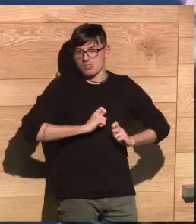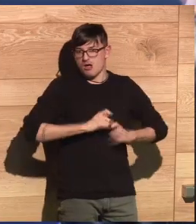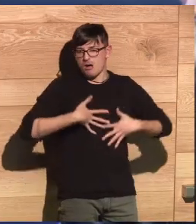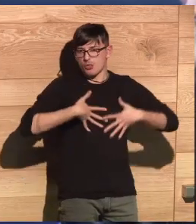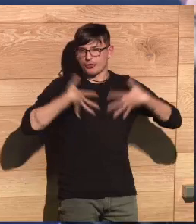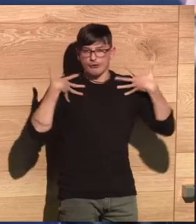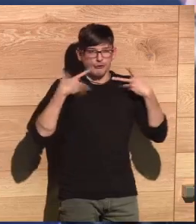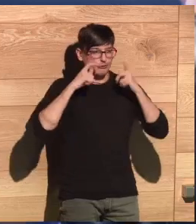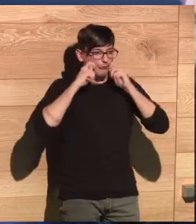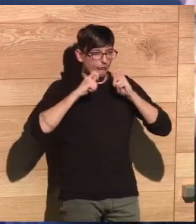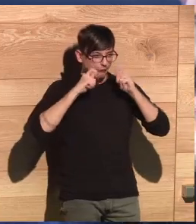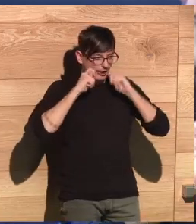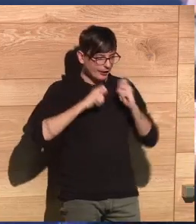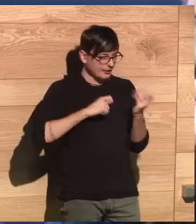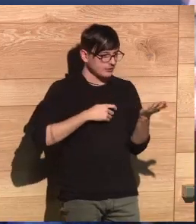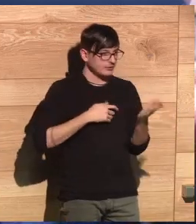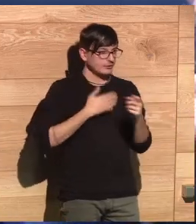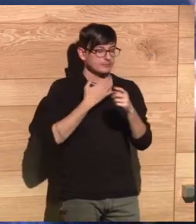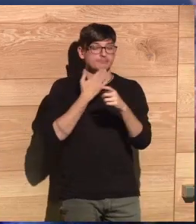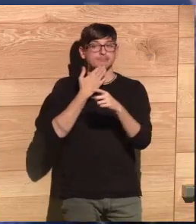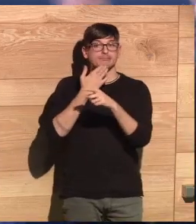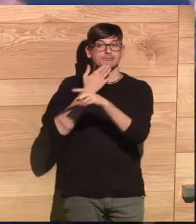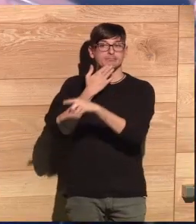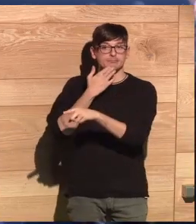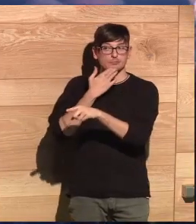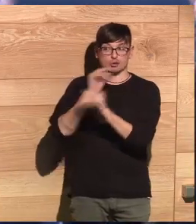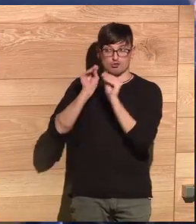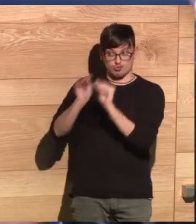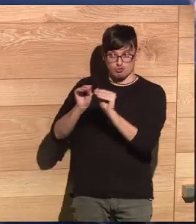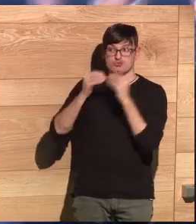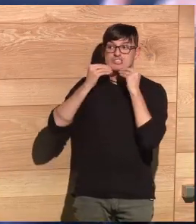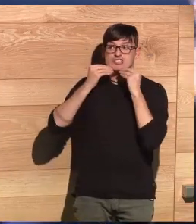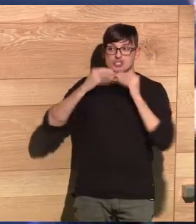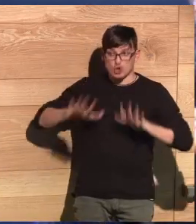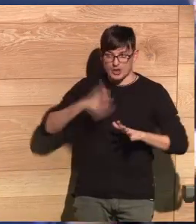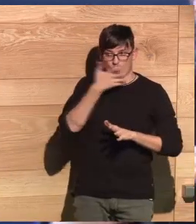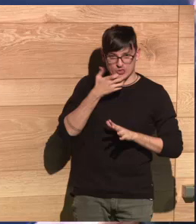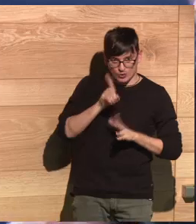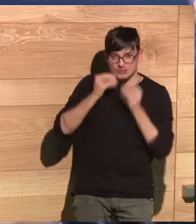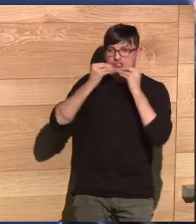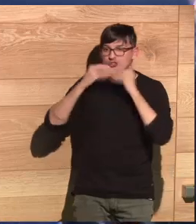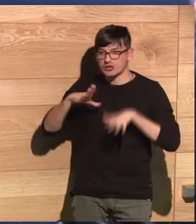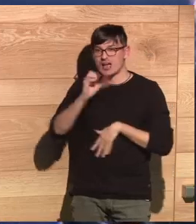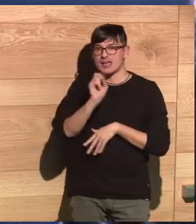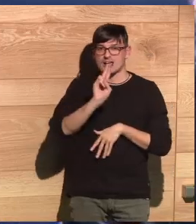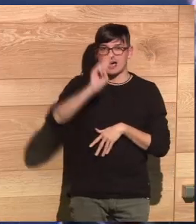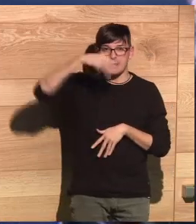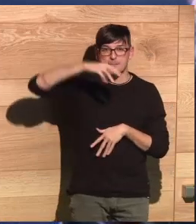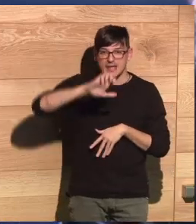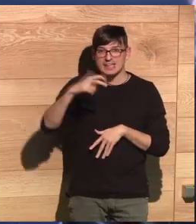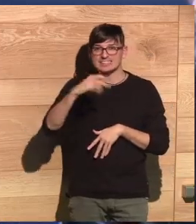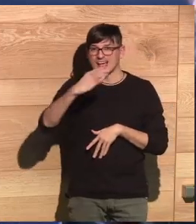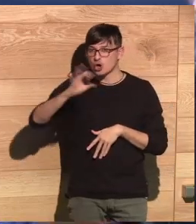con muchísimas historias, con la de tu historia, no tu cuento, sobre Carme Chacón, que me